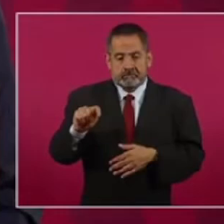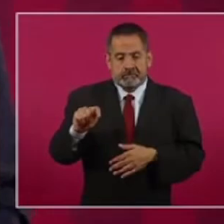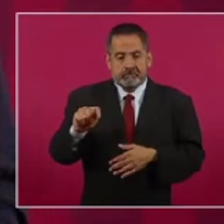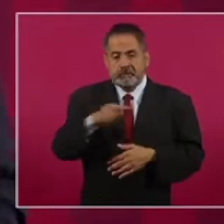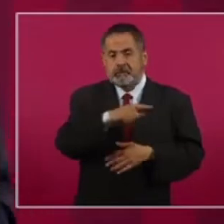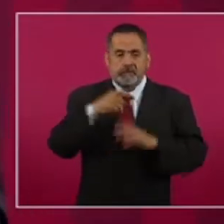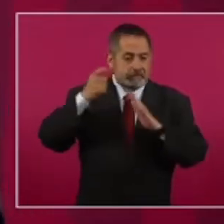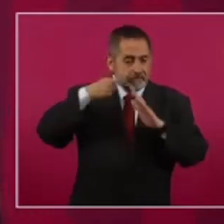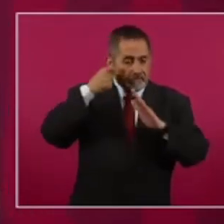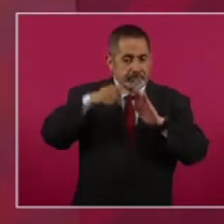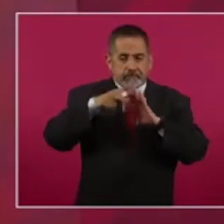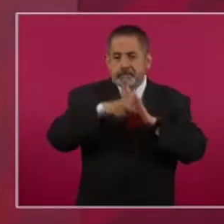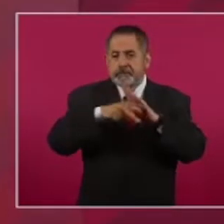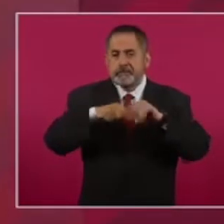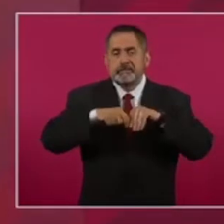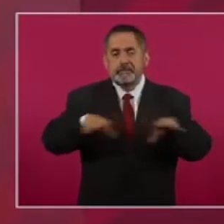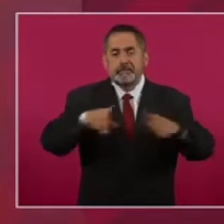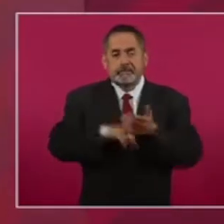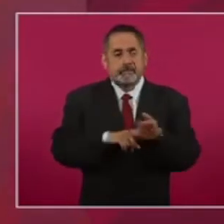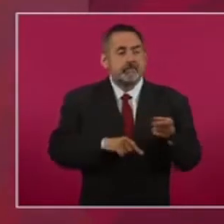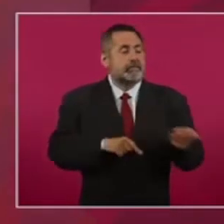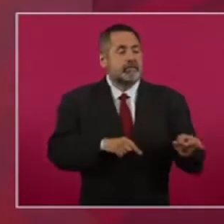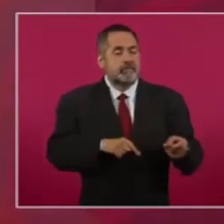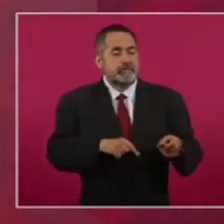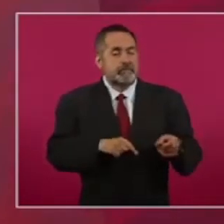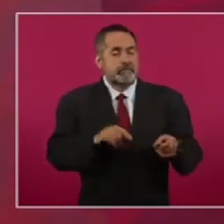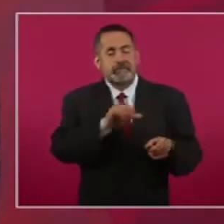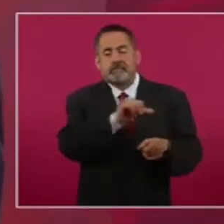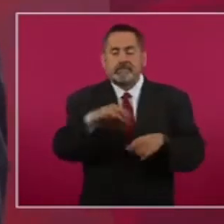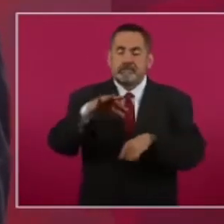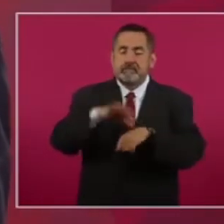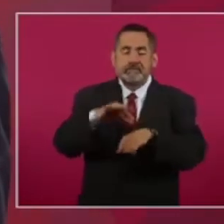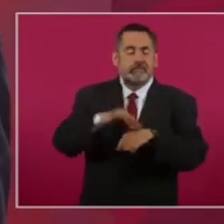un reportaje sobre los médicos de Cuba,